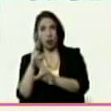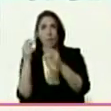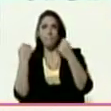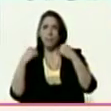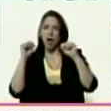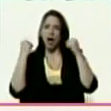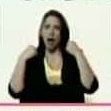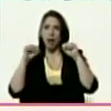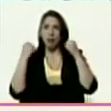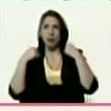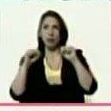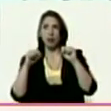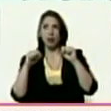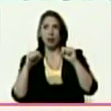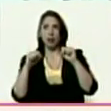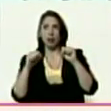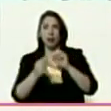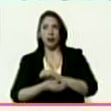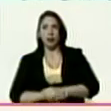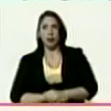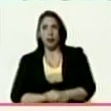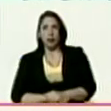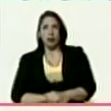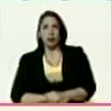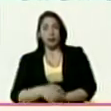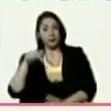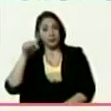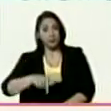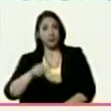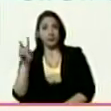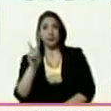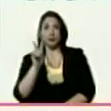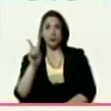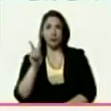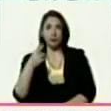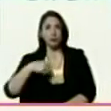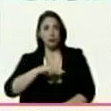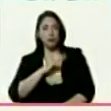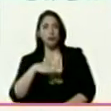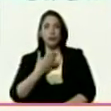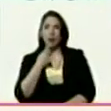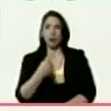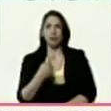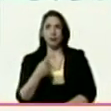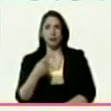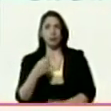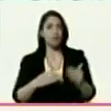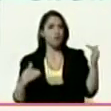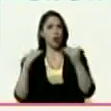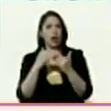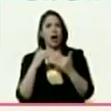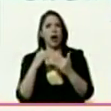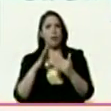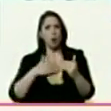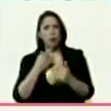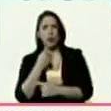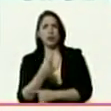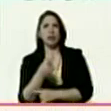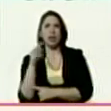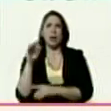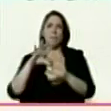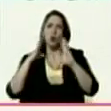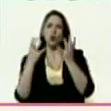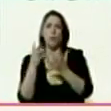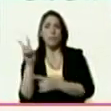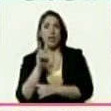práctica. En la práctica. Hoy aquí en Venezuela nosotros podemos decir que tenemos moral para decirle al mundo que Venezuela es vanguardia en